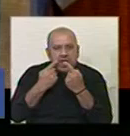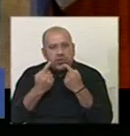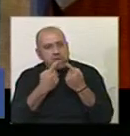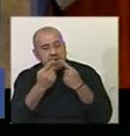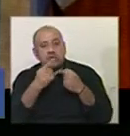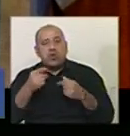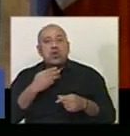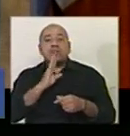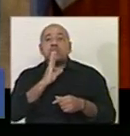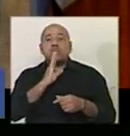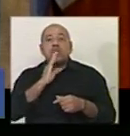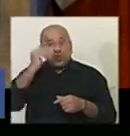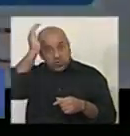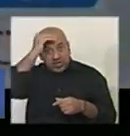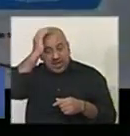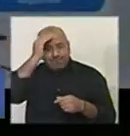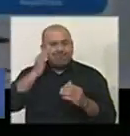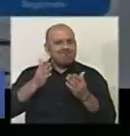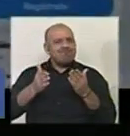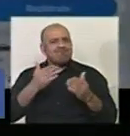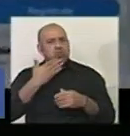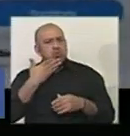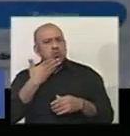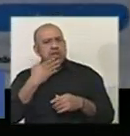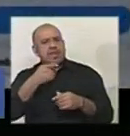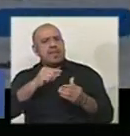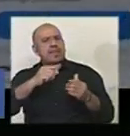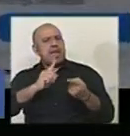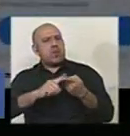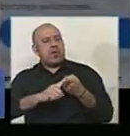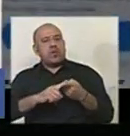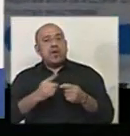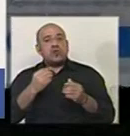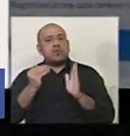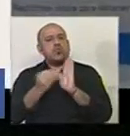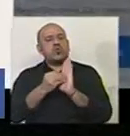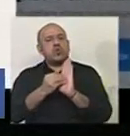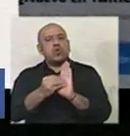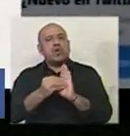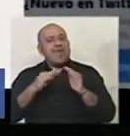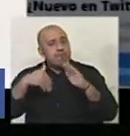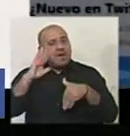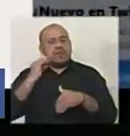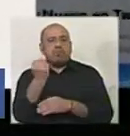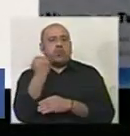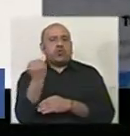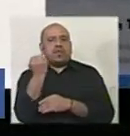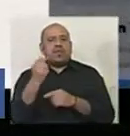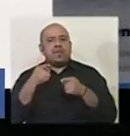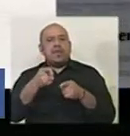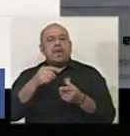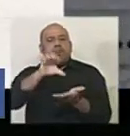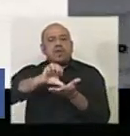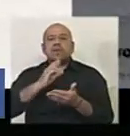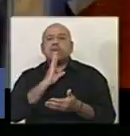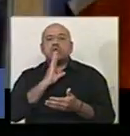Trump, presumió de la firma del acuerdo y en un tuit lanzado tras el acto lo calificó como el más importante de su país en la historia